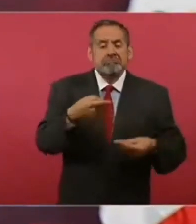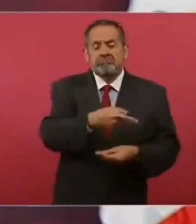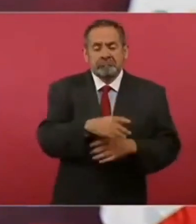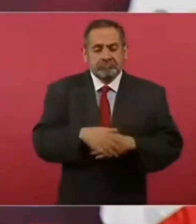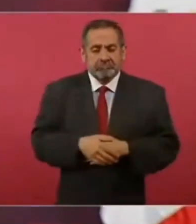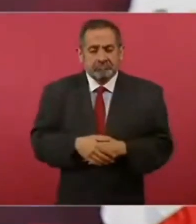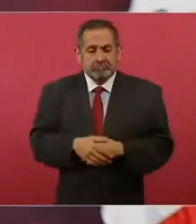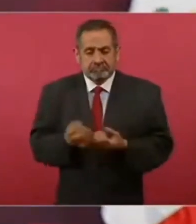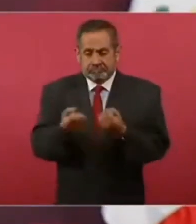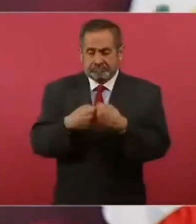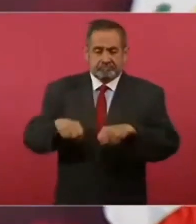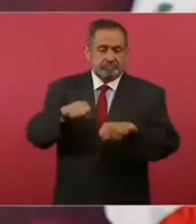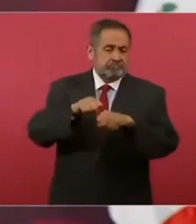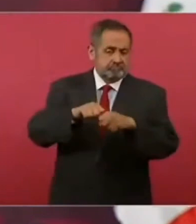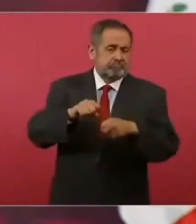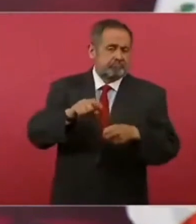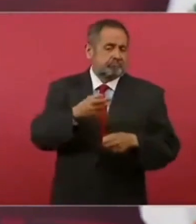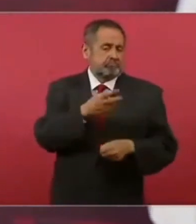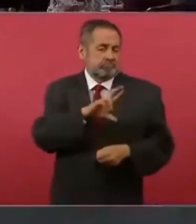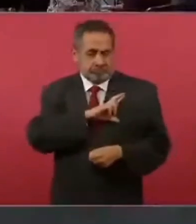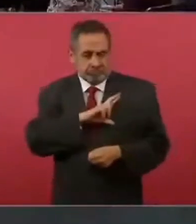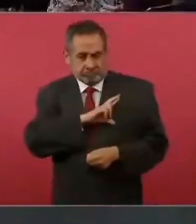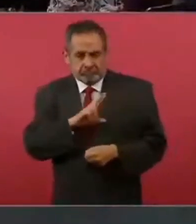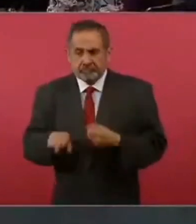servicio médico particular